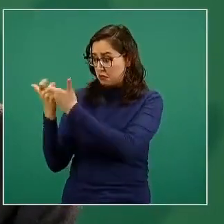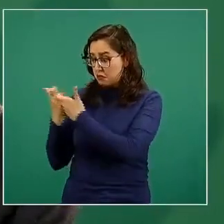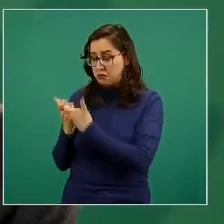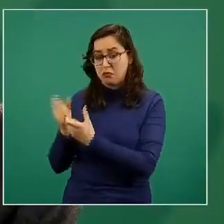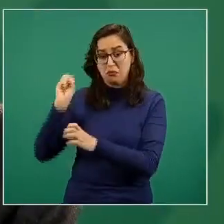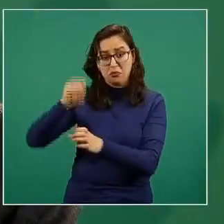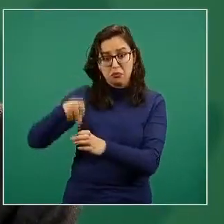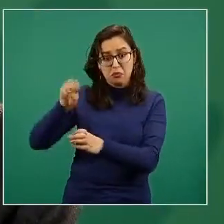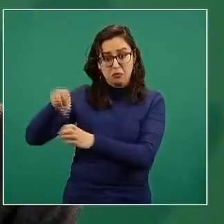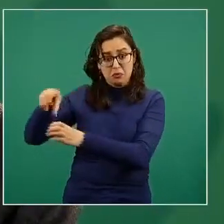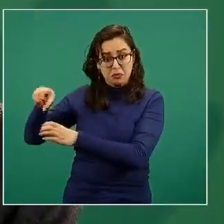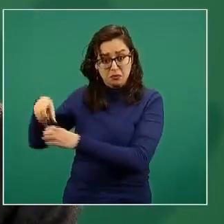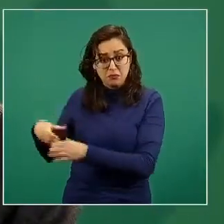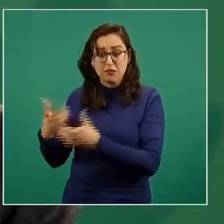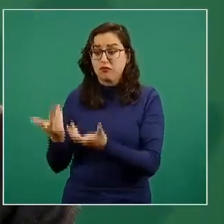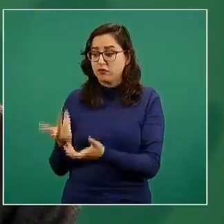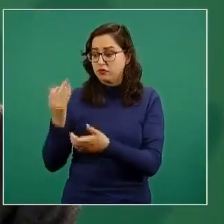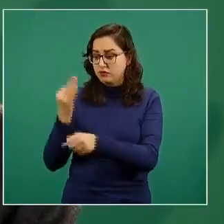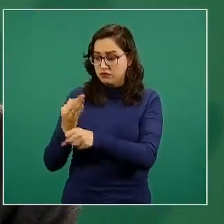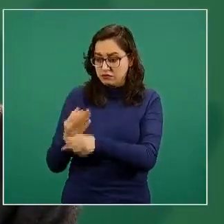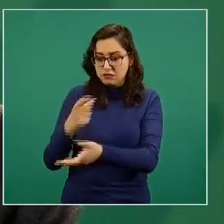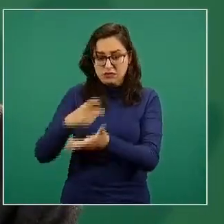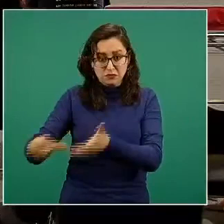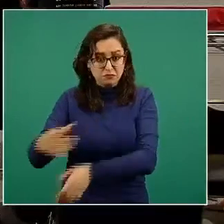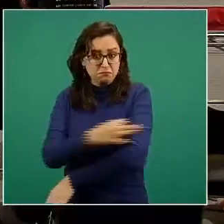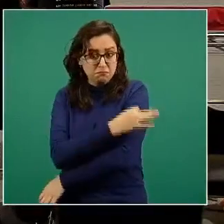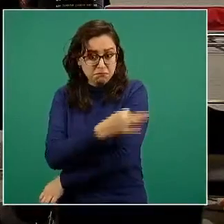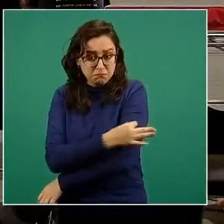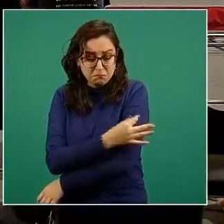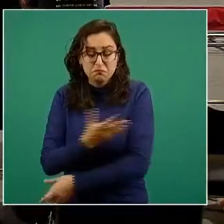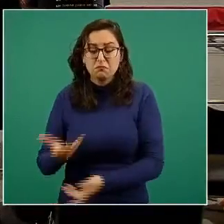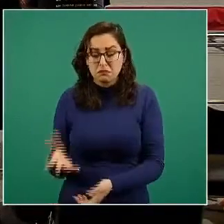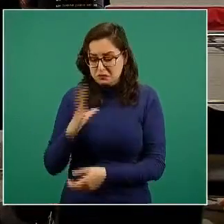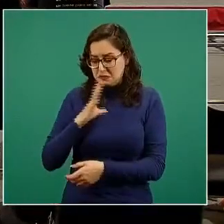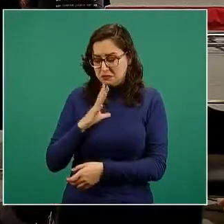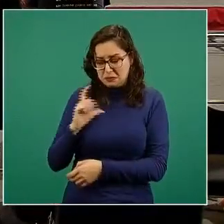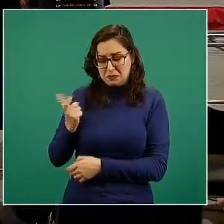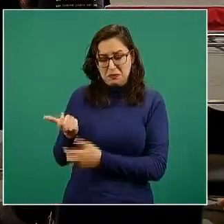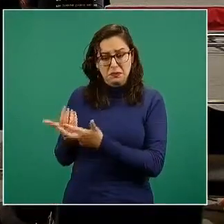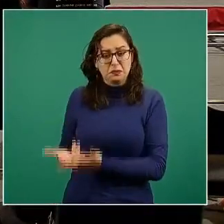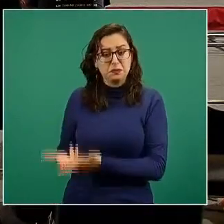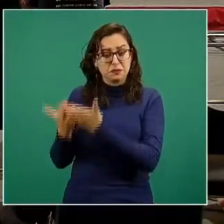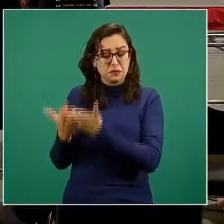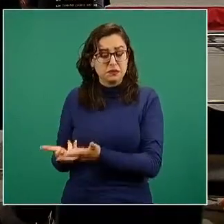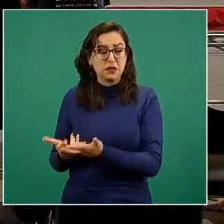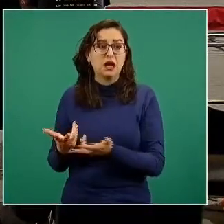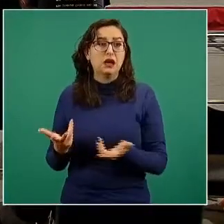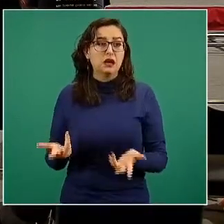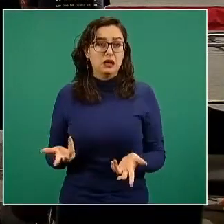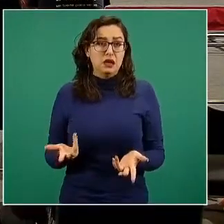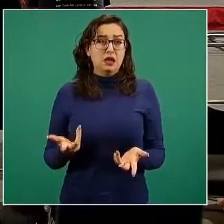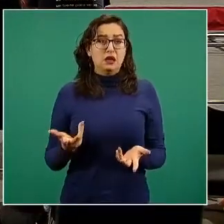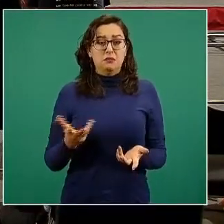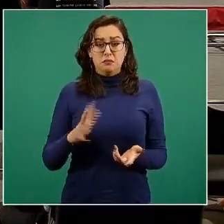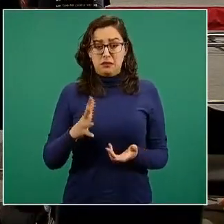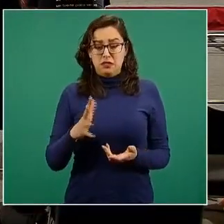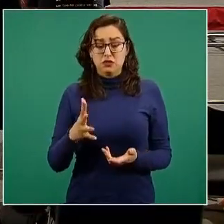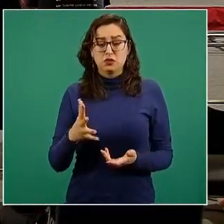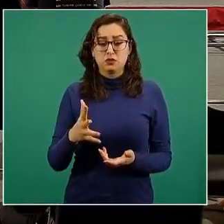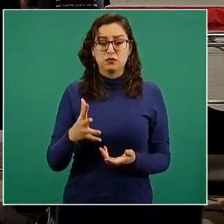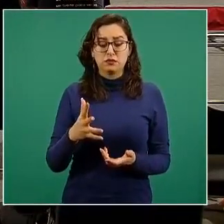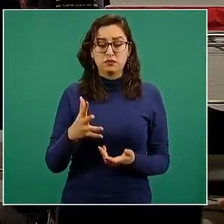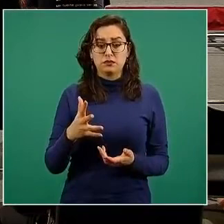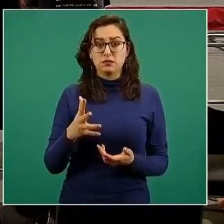los que se están usando para las vacunas. Ya se ha hablado aquí que se estima que la dotación de vacunas que hasta ahorita ha